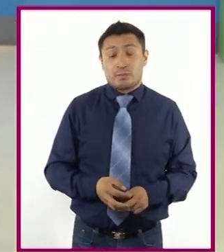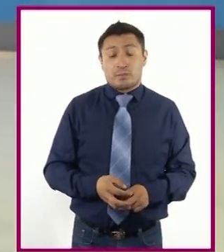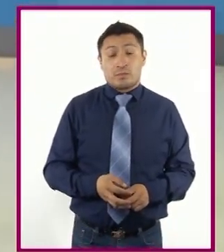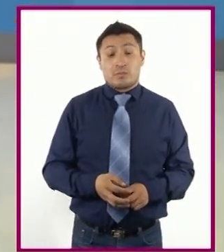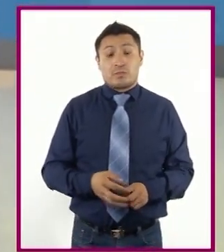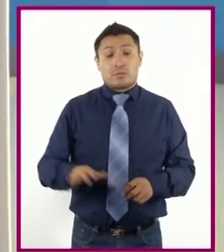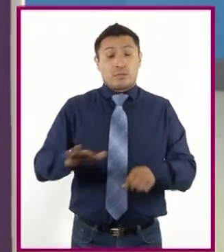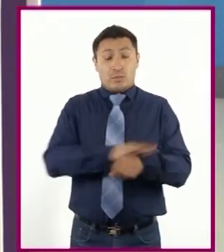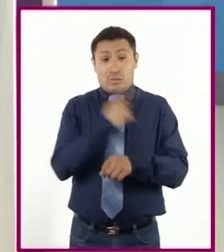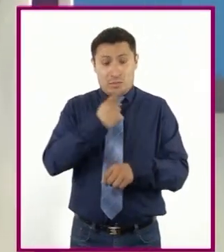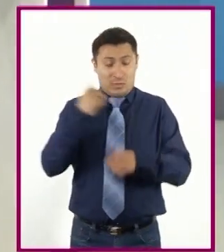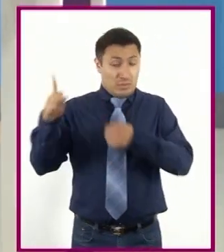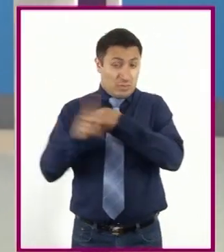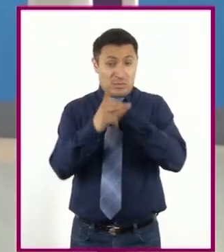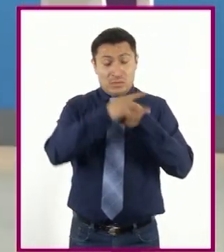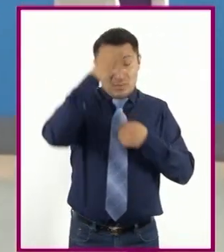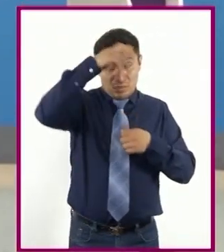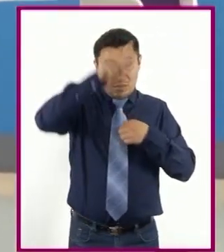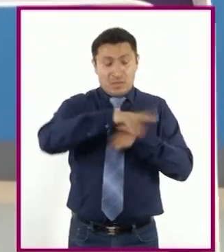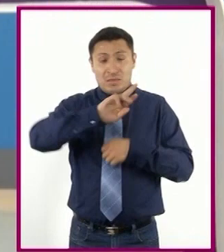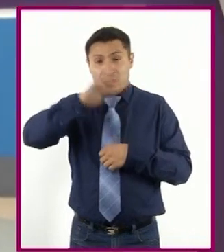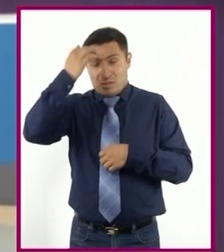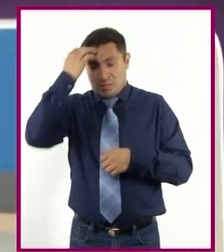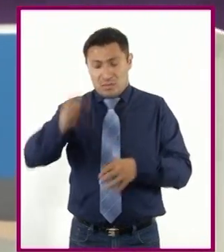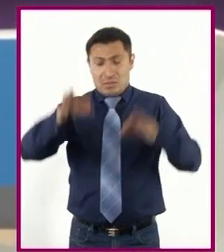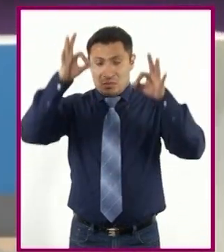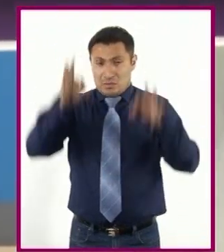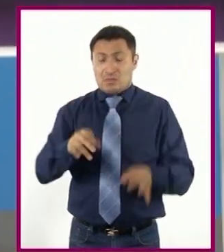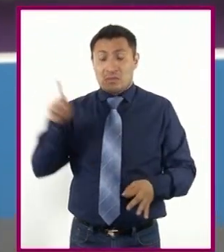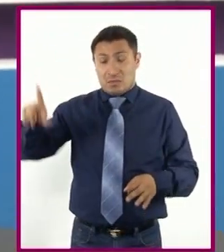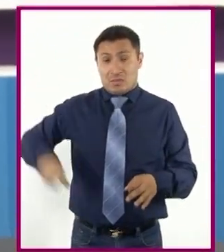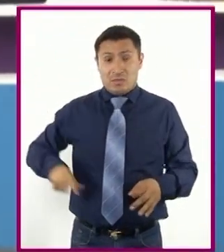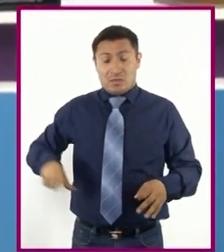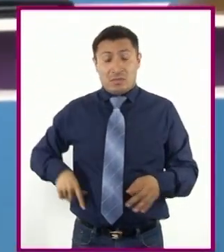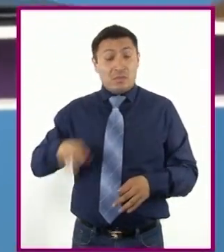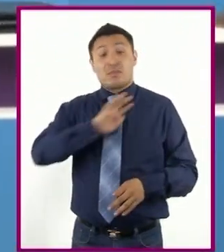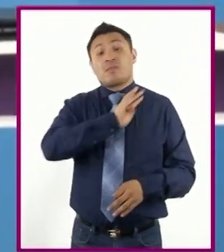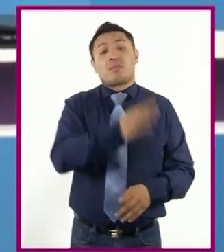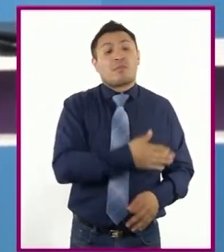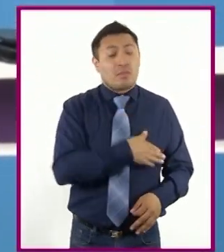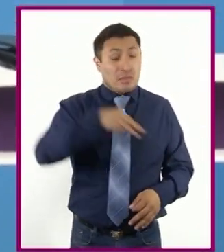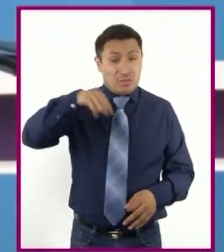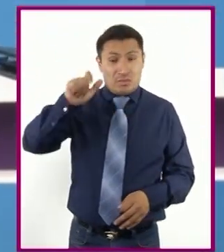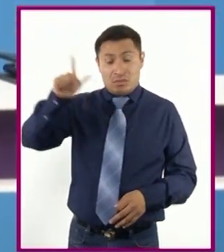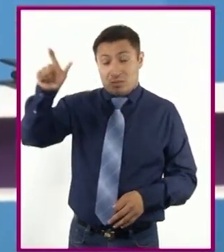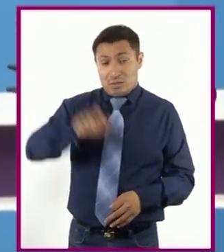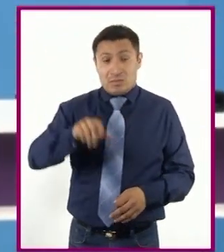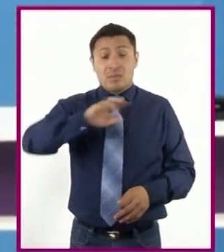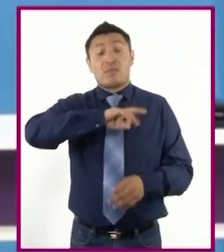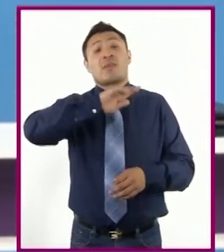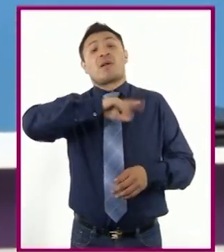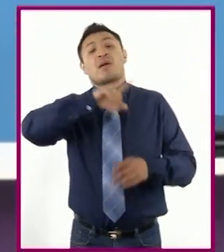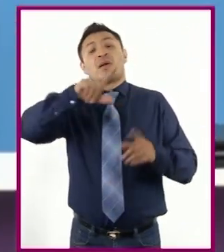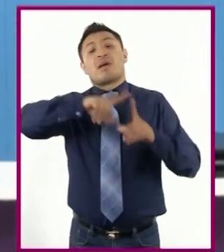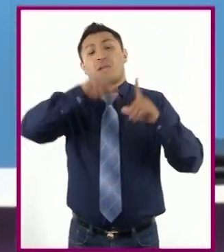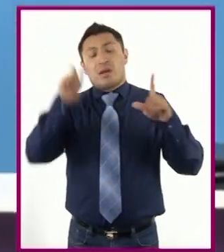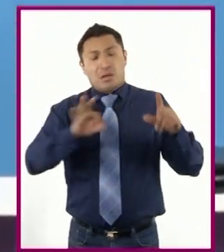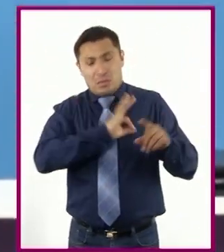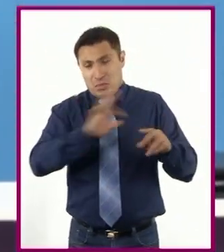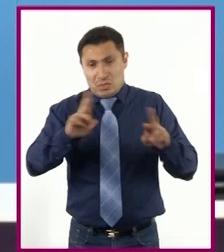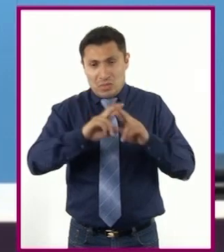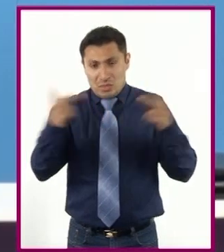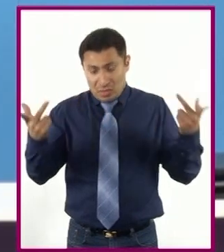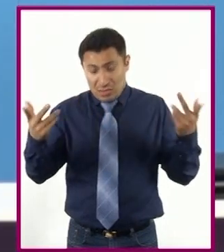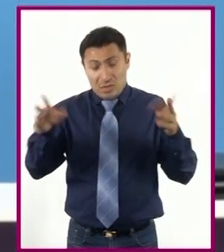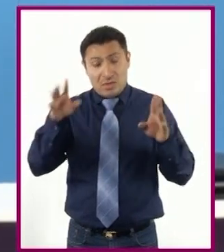países europeos reconocieron como legítimo el gobierno monárquico de Maximiliano, la República pudo considerar rotos los